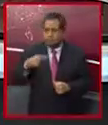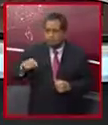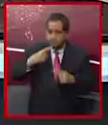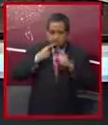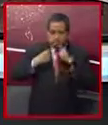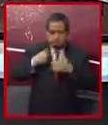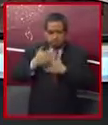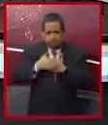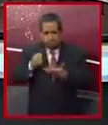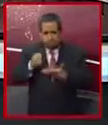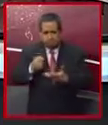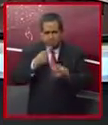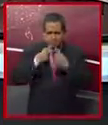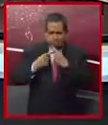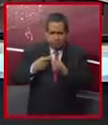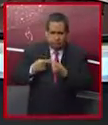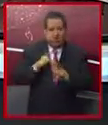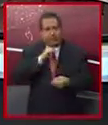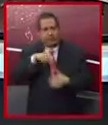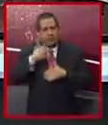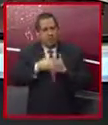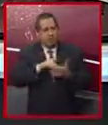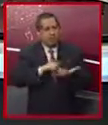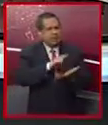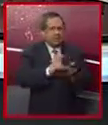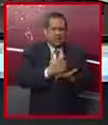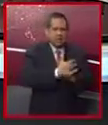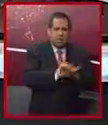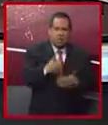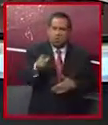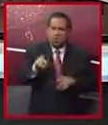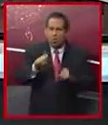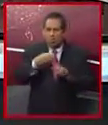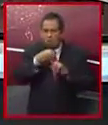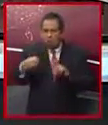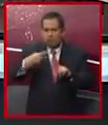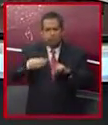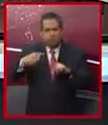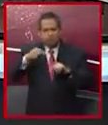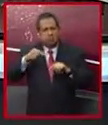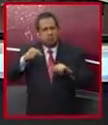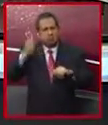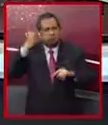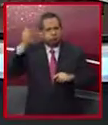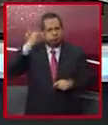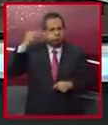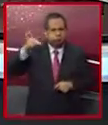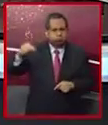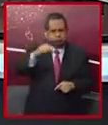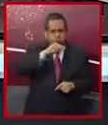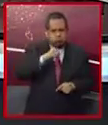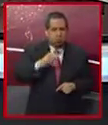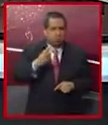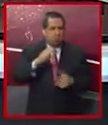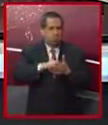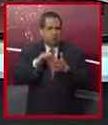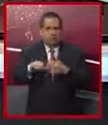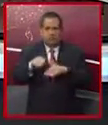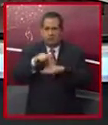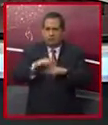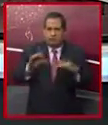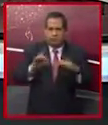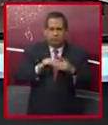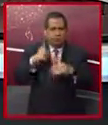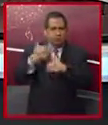del presupuesto de egresos y la ley de ingresos, diputado. Y están ustedes organizando diversos espacios, uno sobre esta coyuntura de